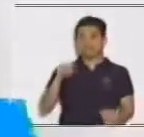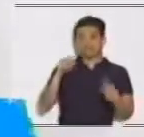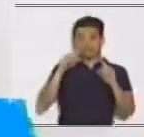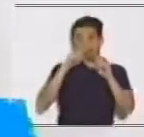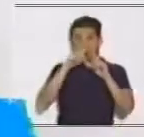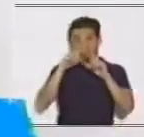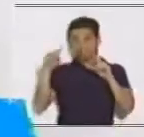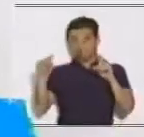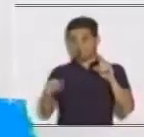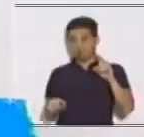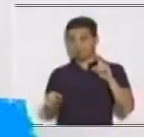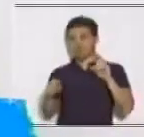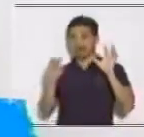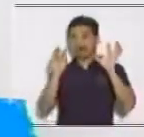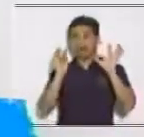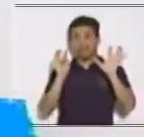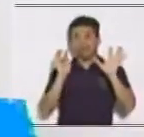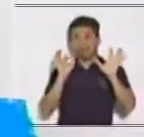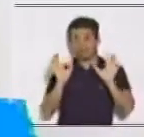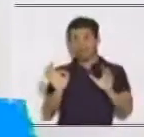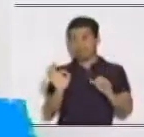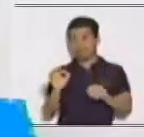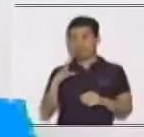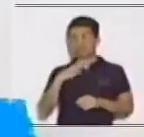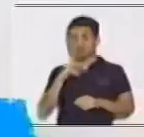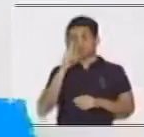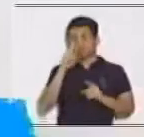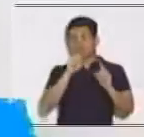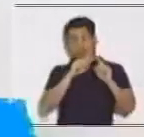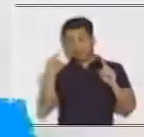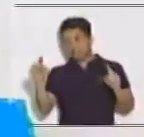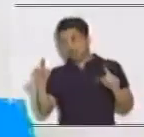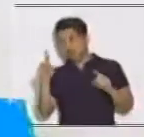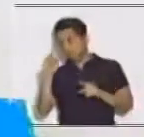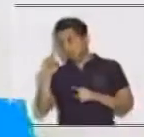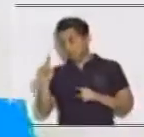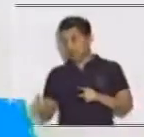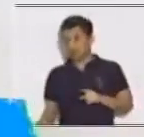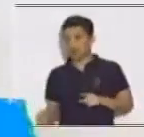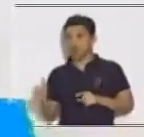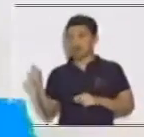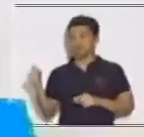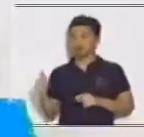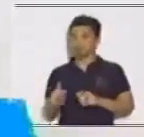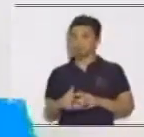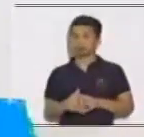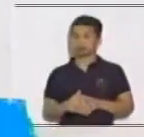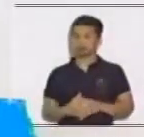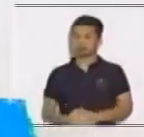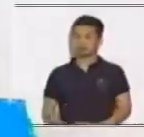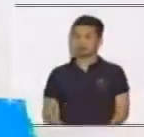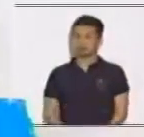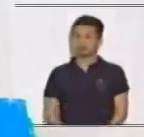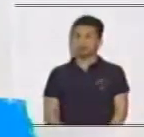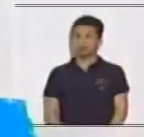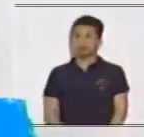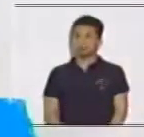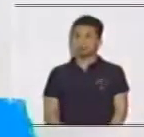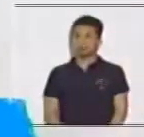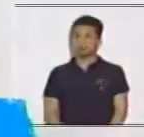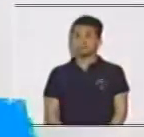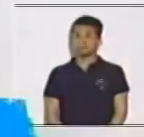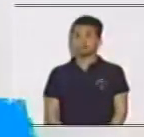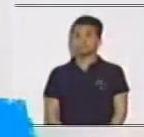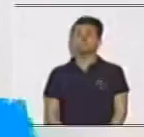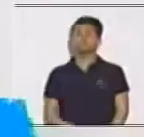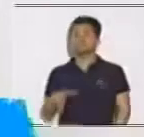vez tenemos una línea y otra línea, de esta manera. Pero aquí cabal hay un ángulo recto, o sea,